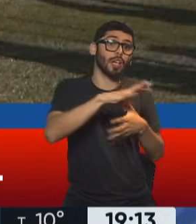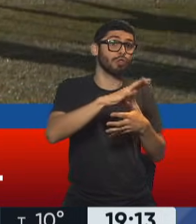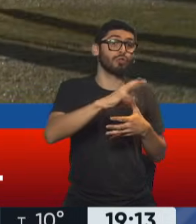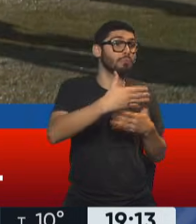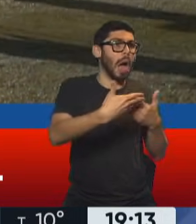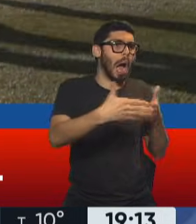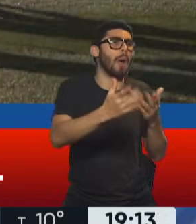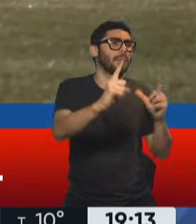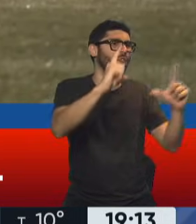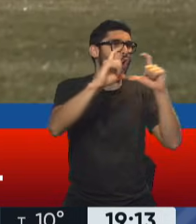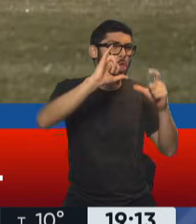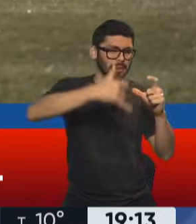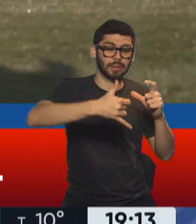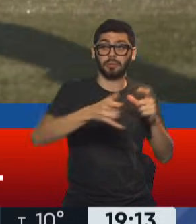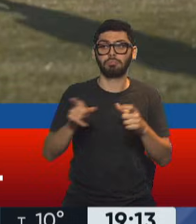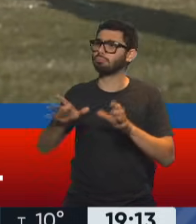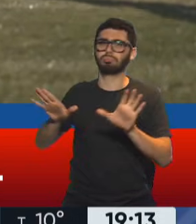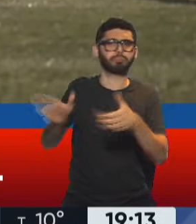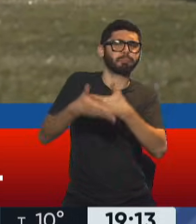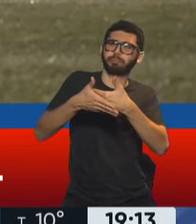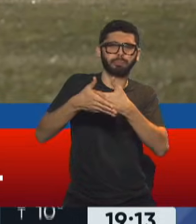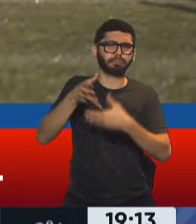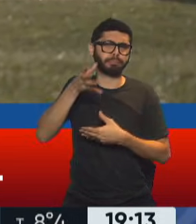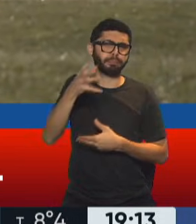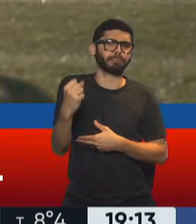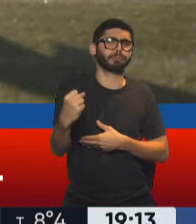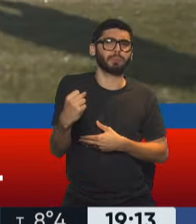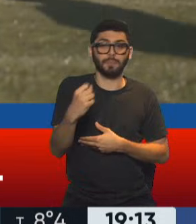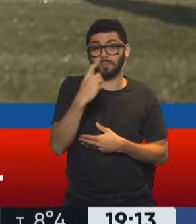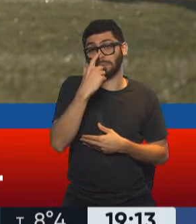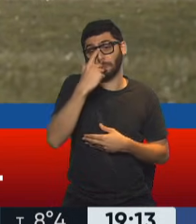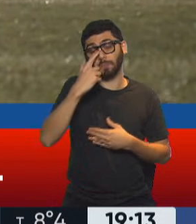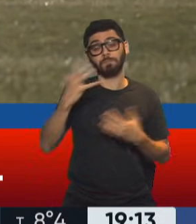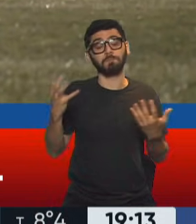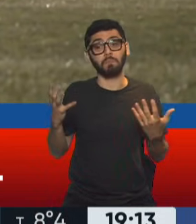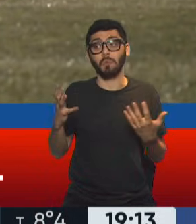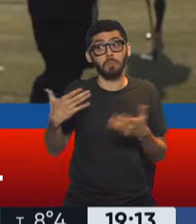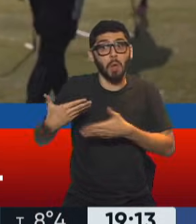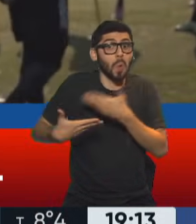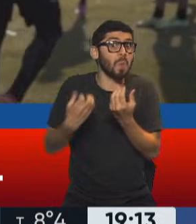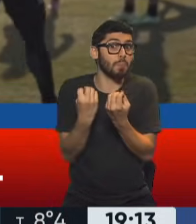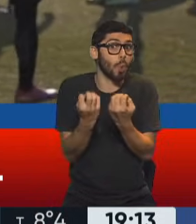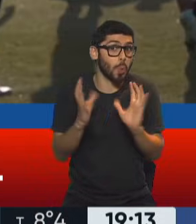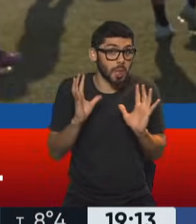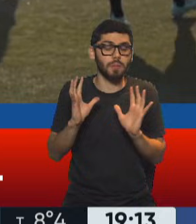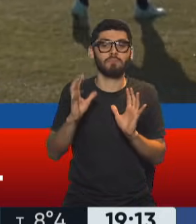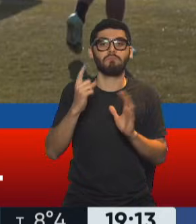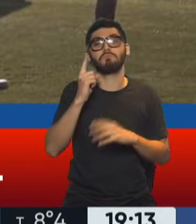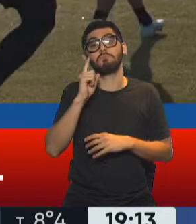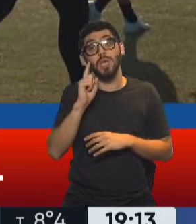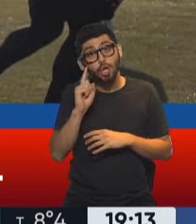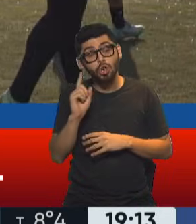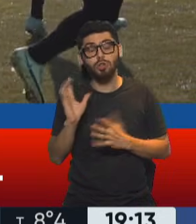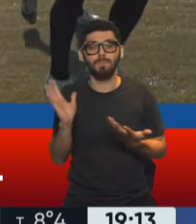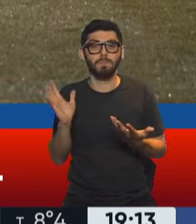no, sigue cerrada con esta burbuja extrema. Por ahora le está dando resultados, está muy bien, pero tampoco creo